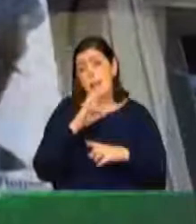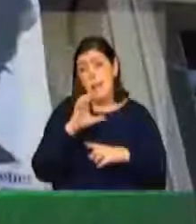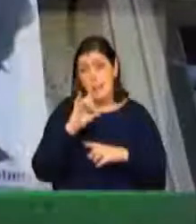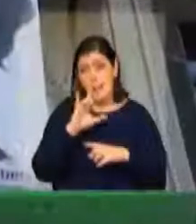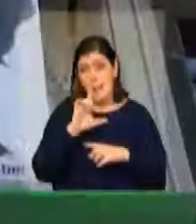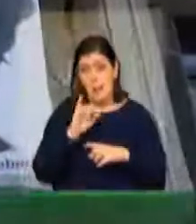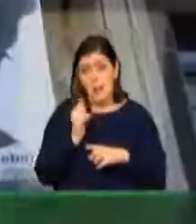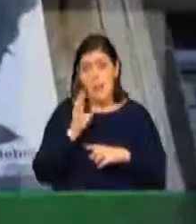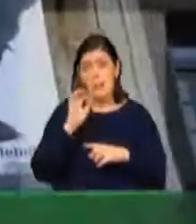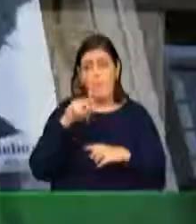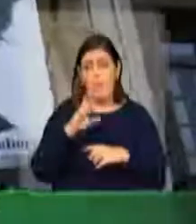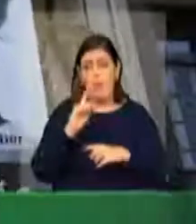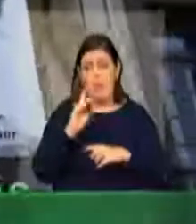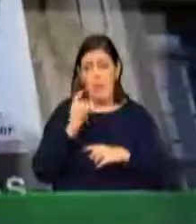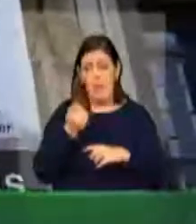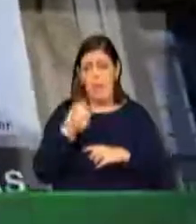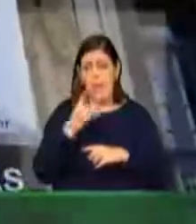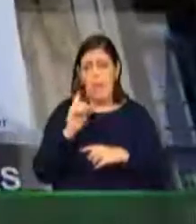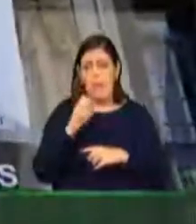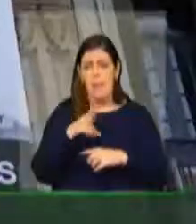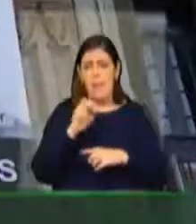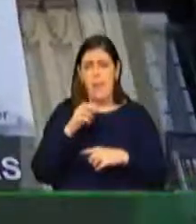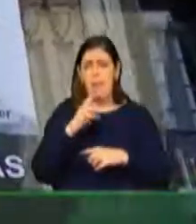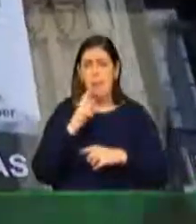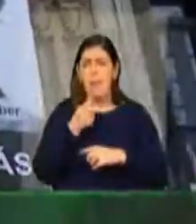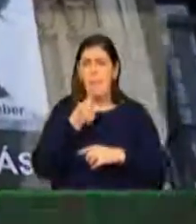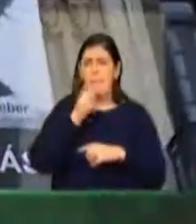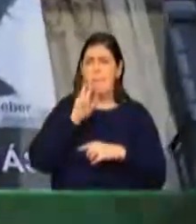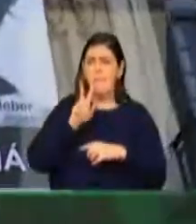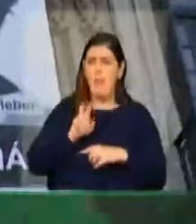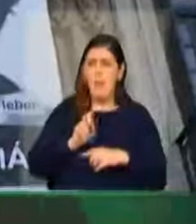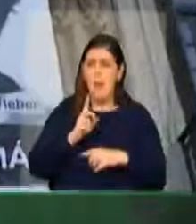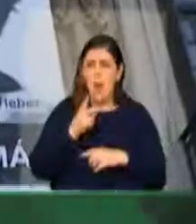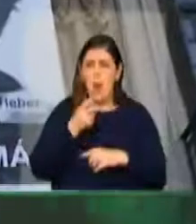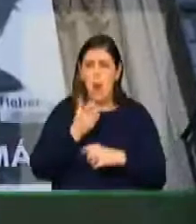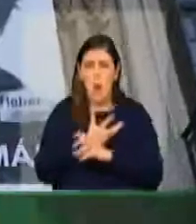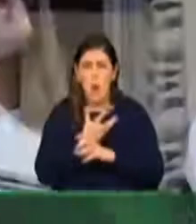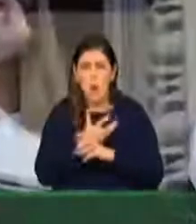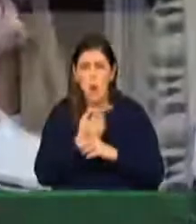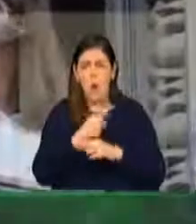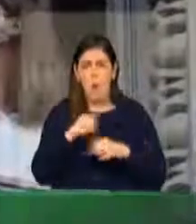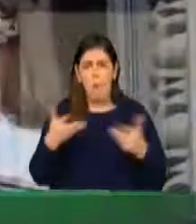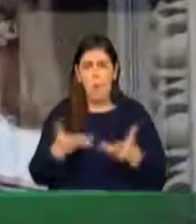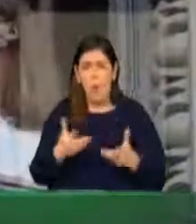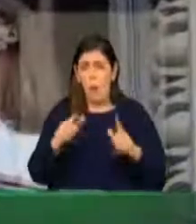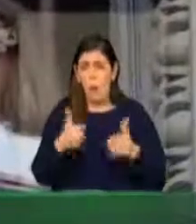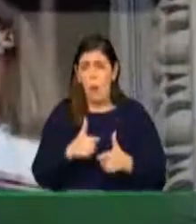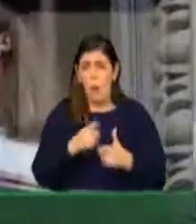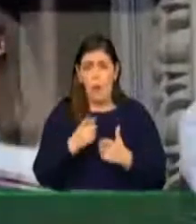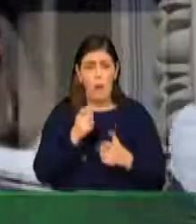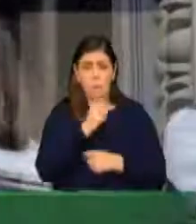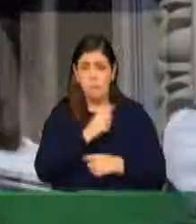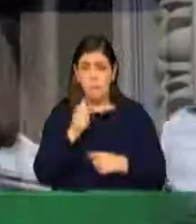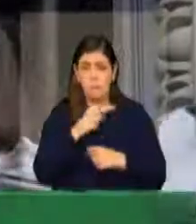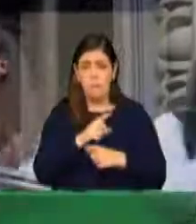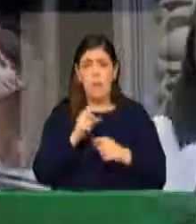año 1978 murió al beber vino envenenado, un caso hasta hoy no resuelto. Aquella pericia dejó en